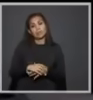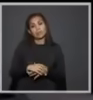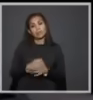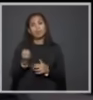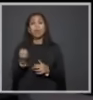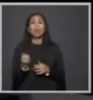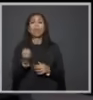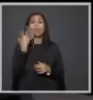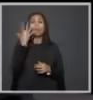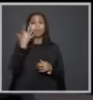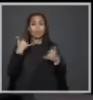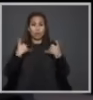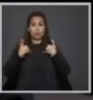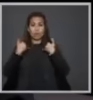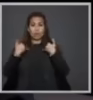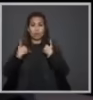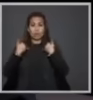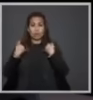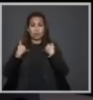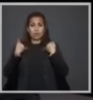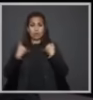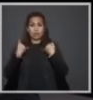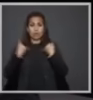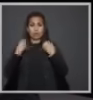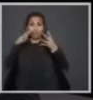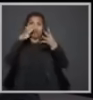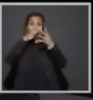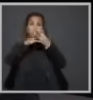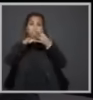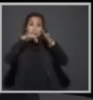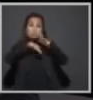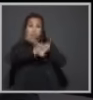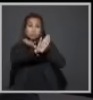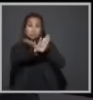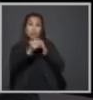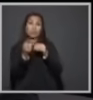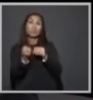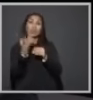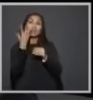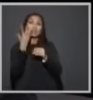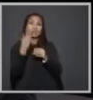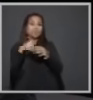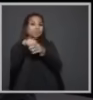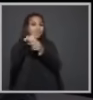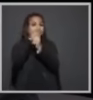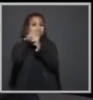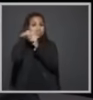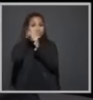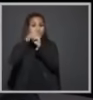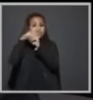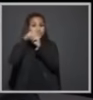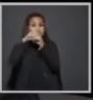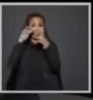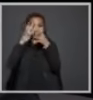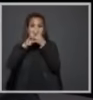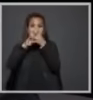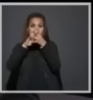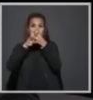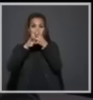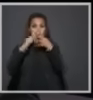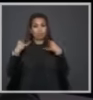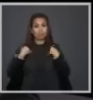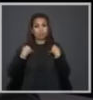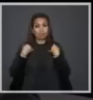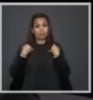¿Cuántos jóvenes están en las cárceles? Las cárceles están llenas de jóvenes,